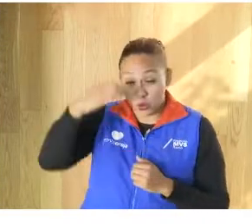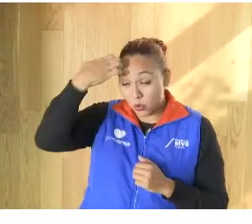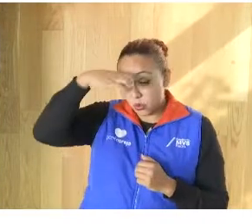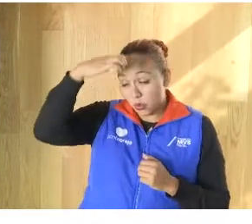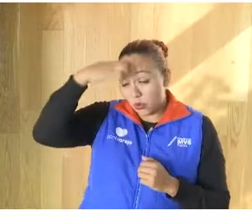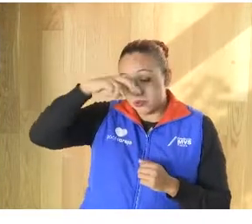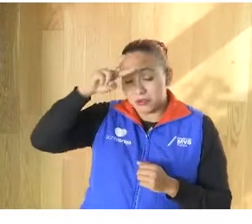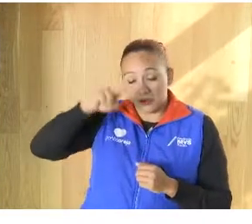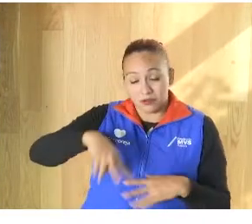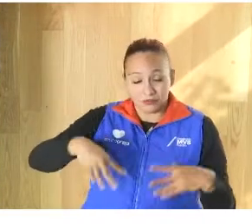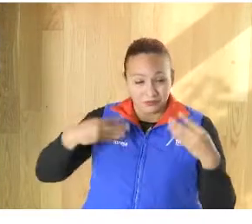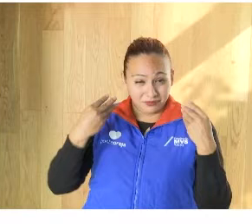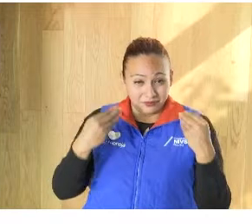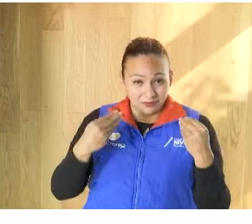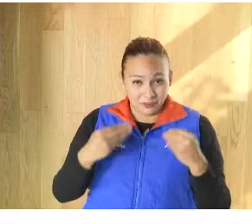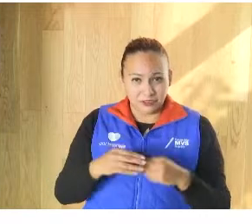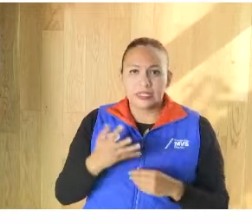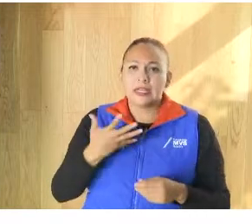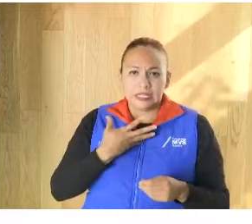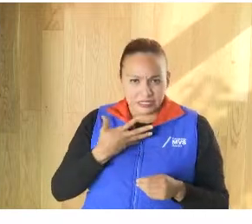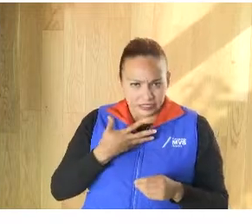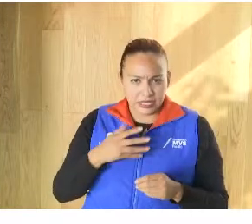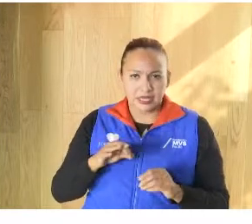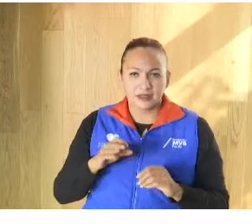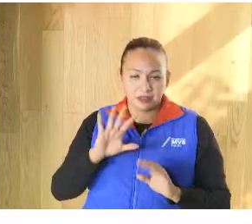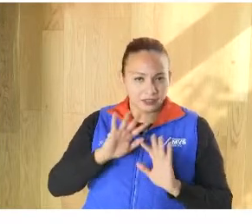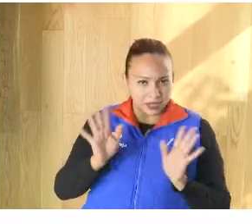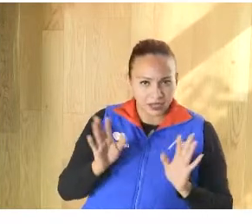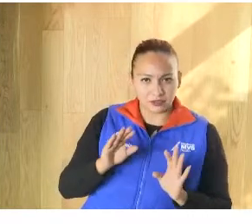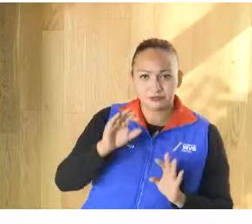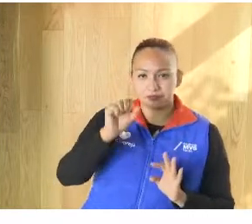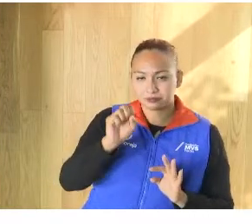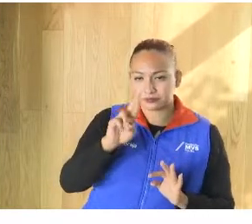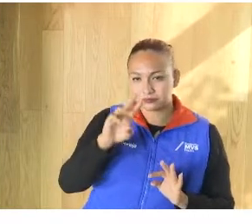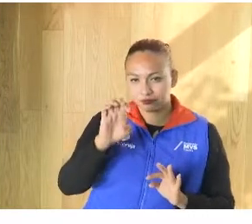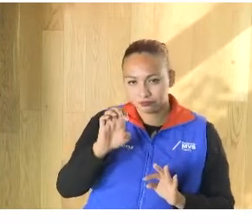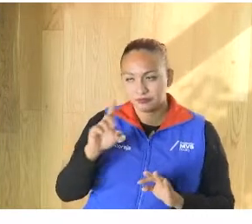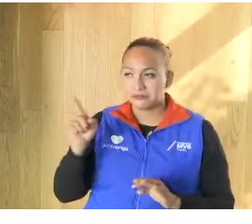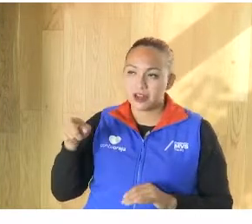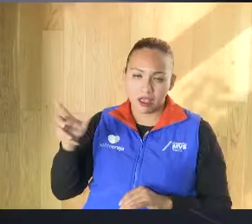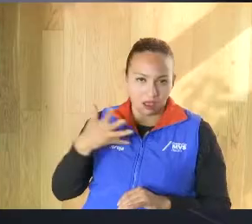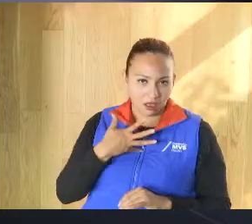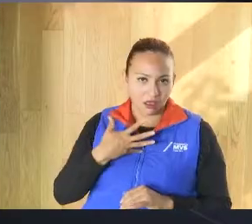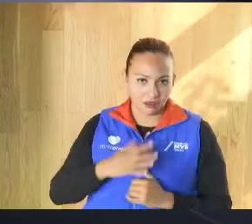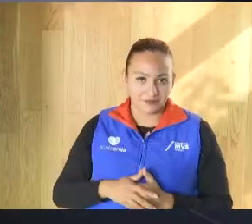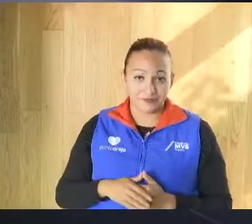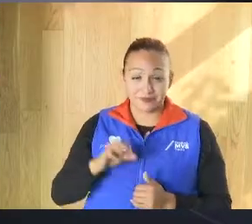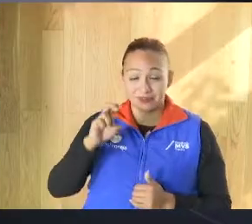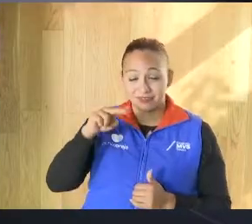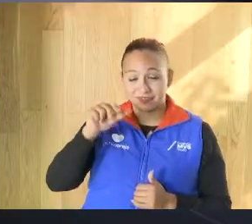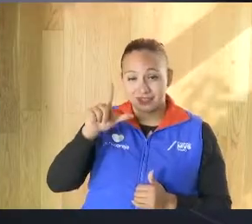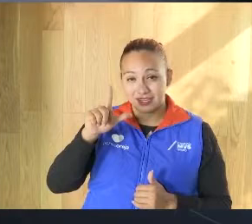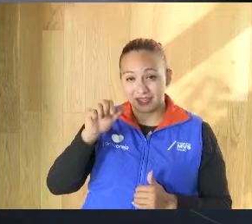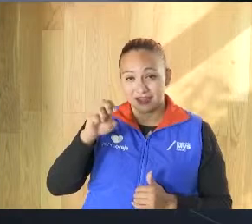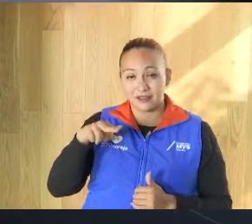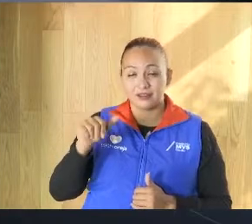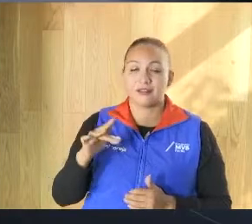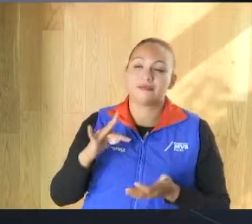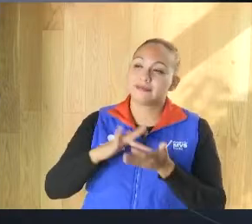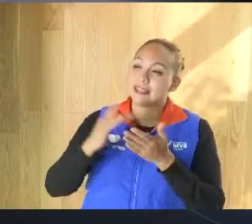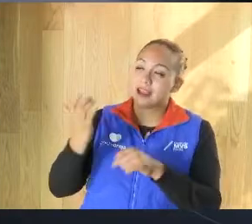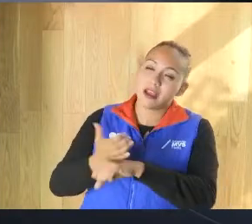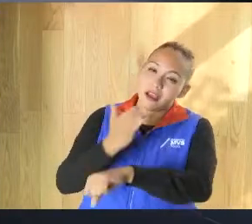como la del distintivo SR y otras muchas cosas más. Así que, bueno, Elena, le agradecemos que nos